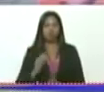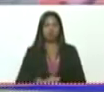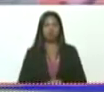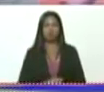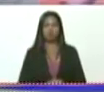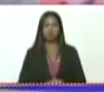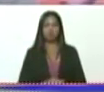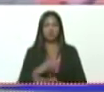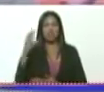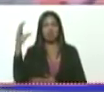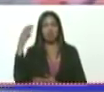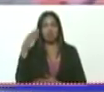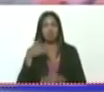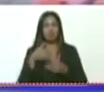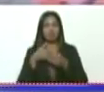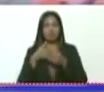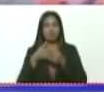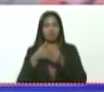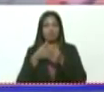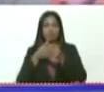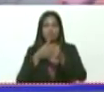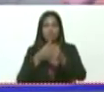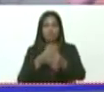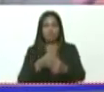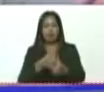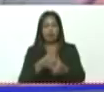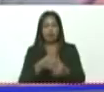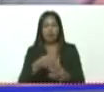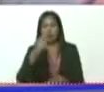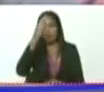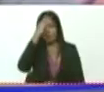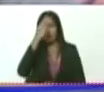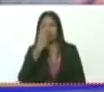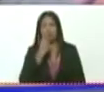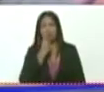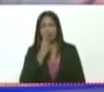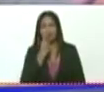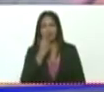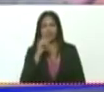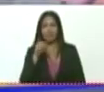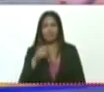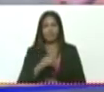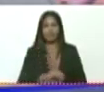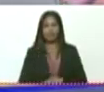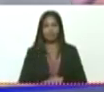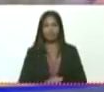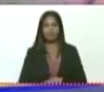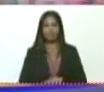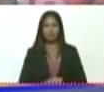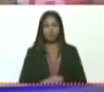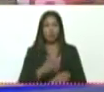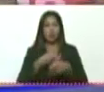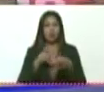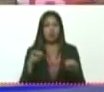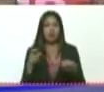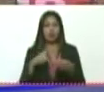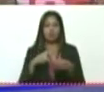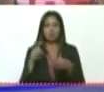Desde Colombia dirige. Desde República Dominicana. Un general retirado,